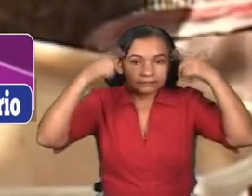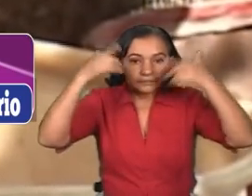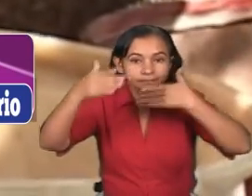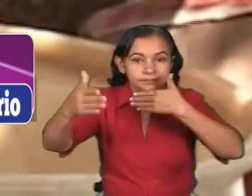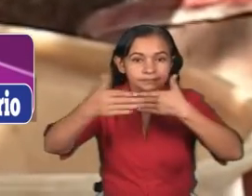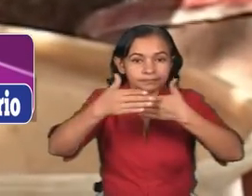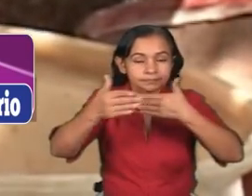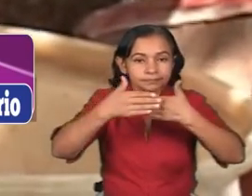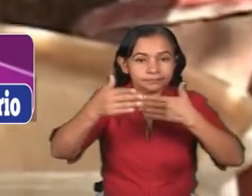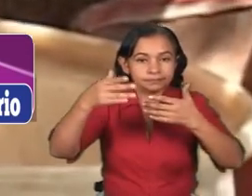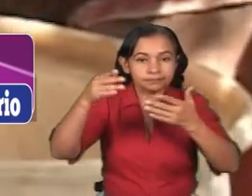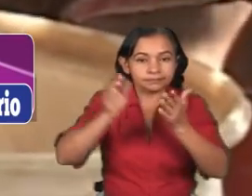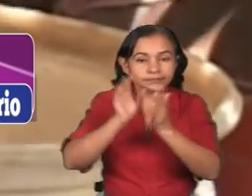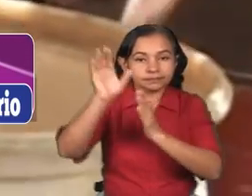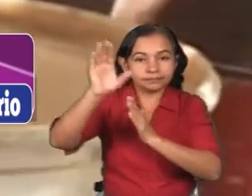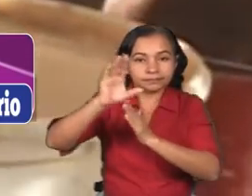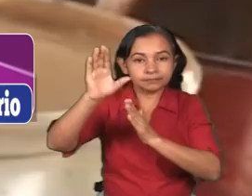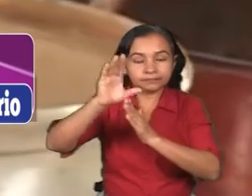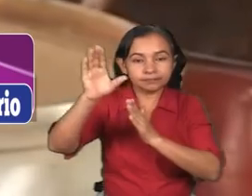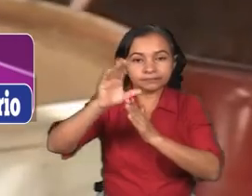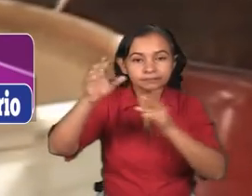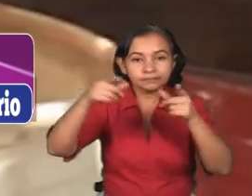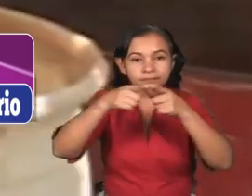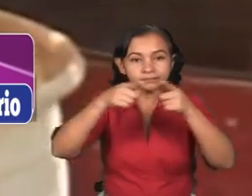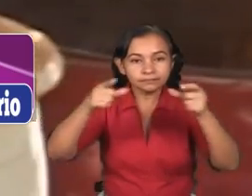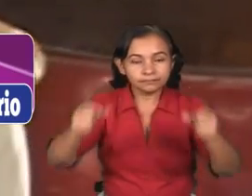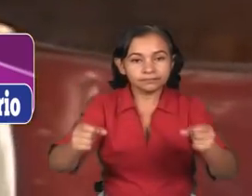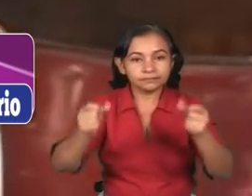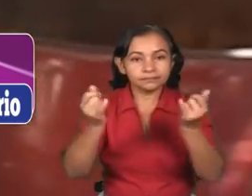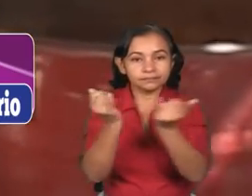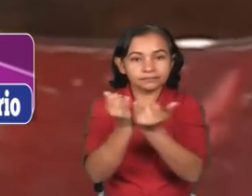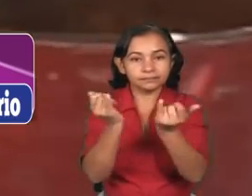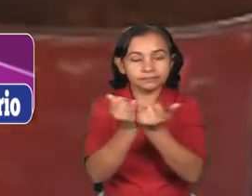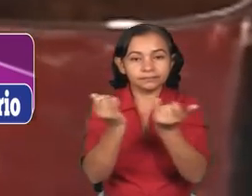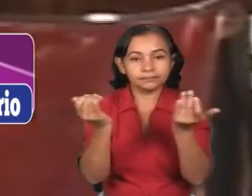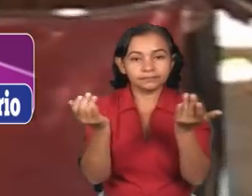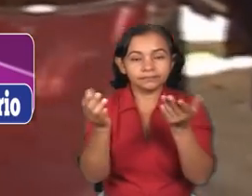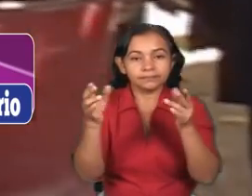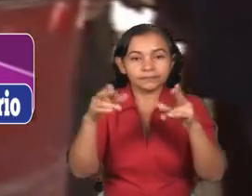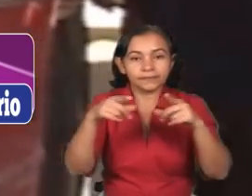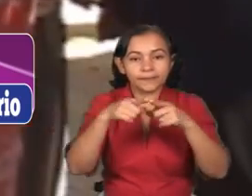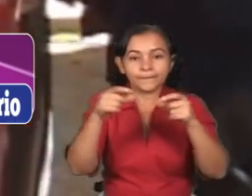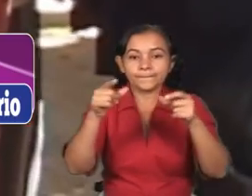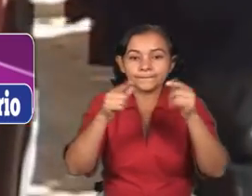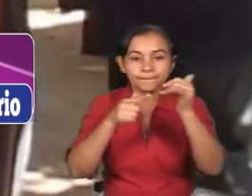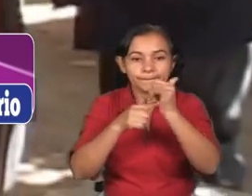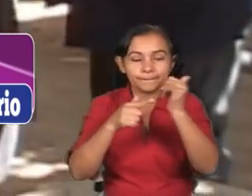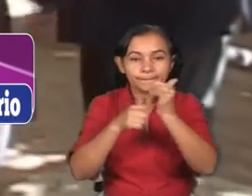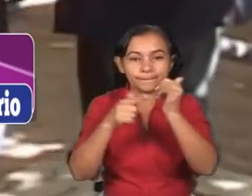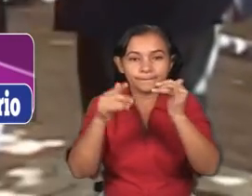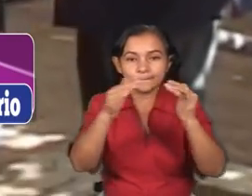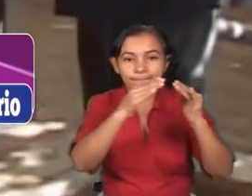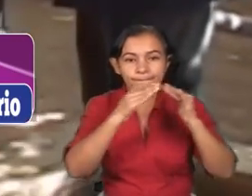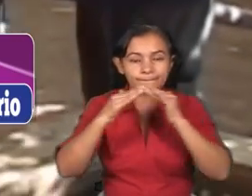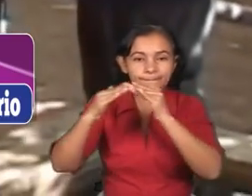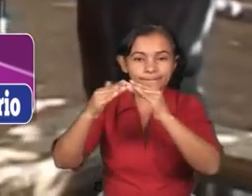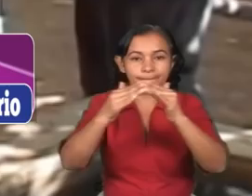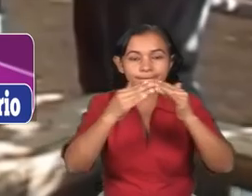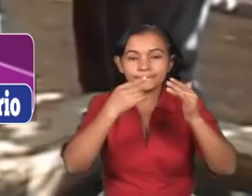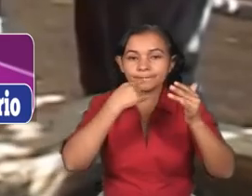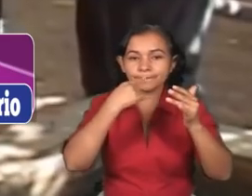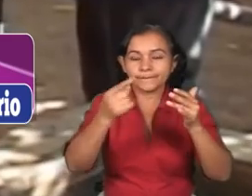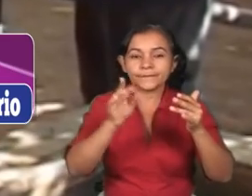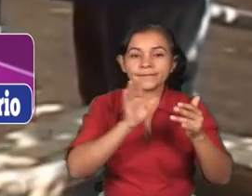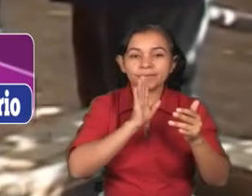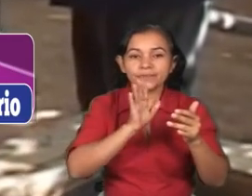estoy hablando de Corinto, te estoy hablando del mismo Managua, te estoy hablando de Tipitapa, de Ciudad Sandino. Es decir,